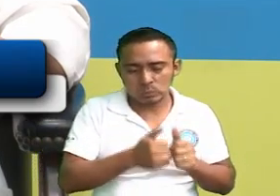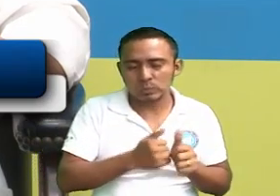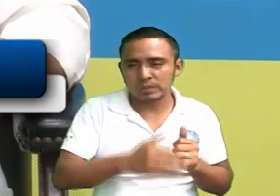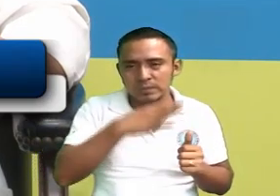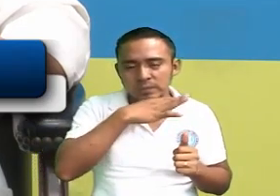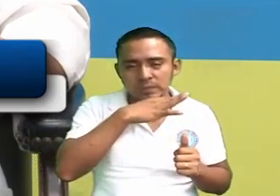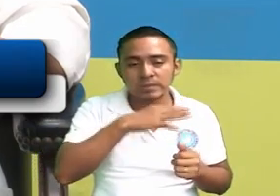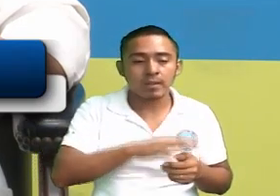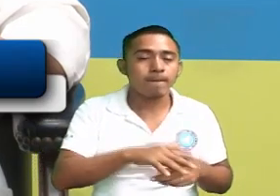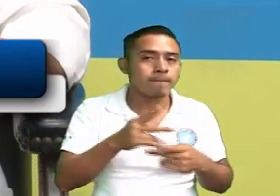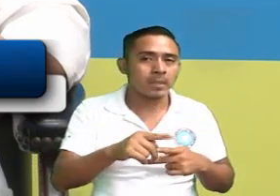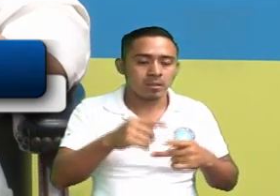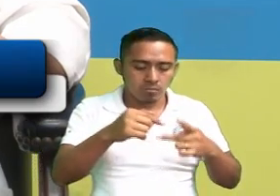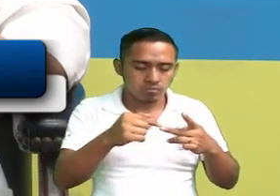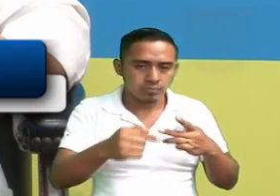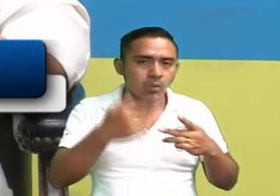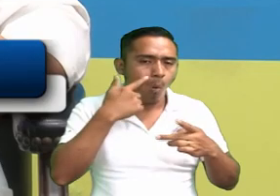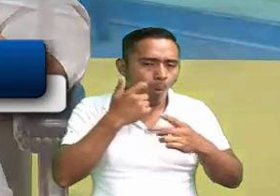las palabras. Ya el niño ya